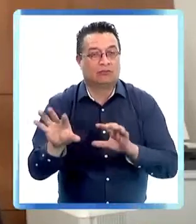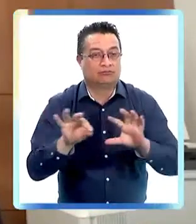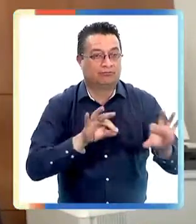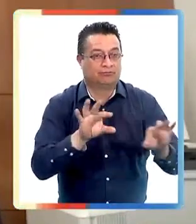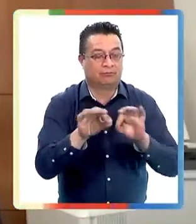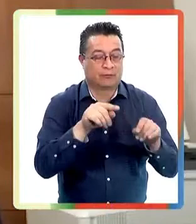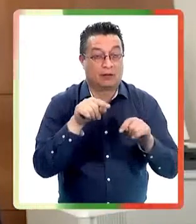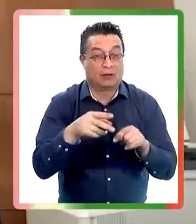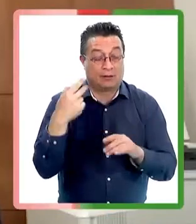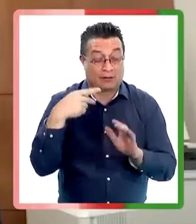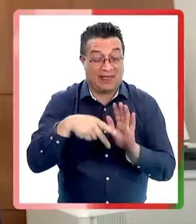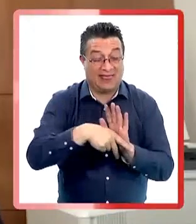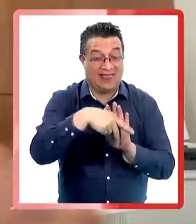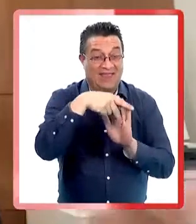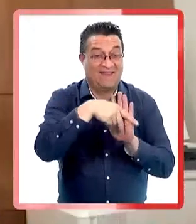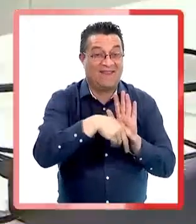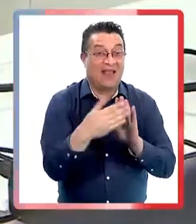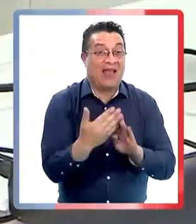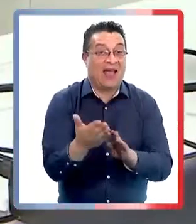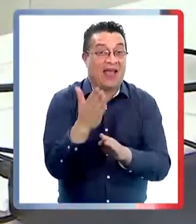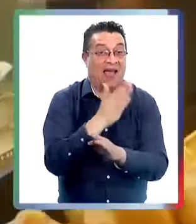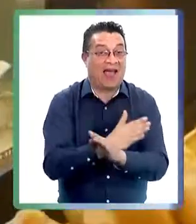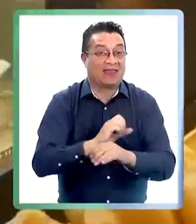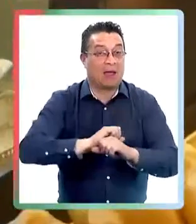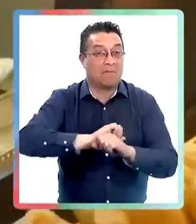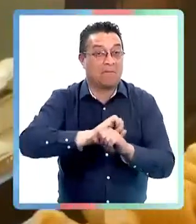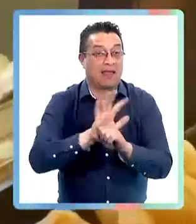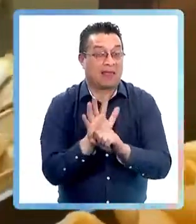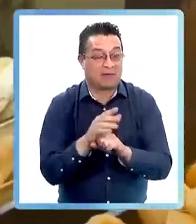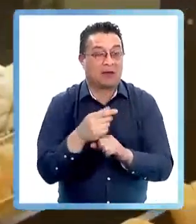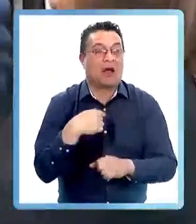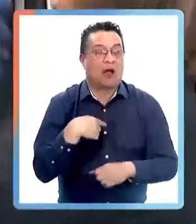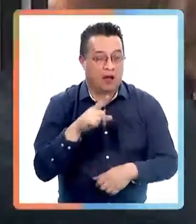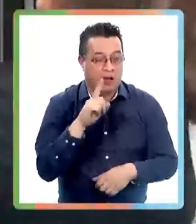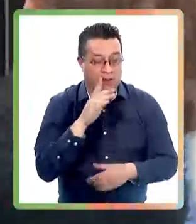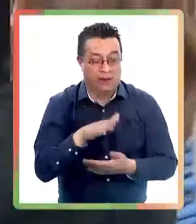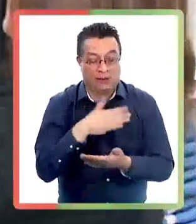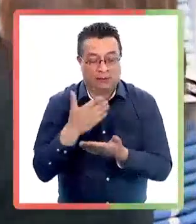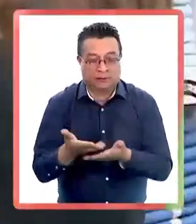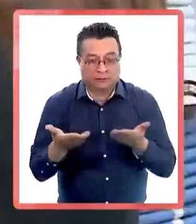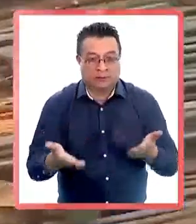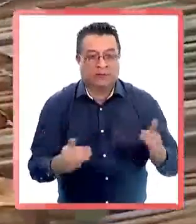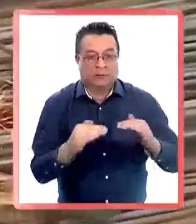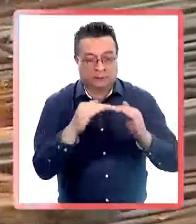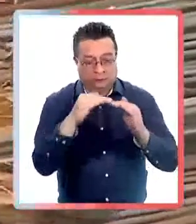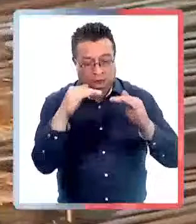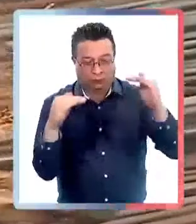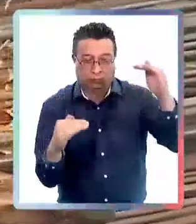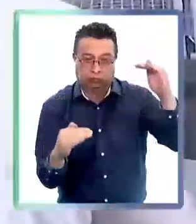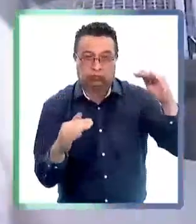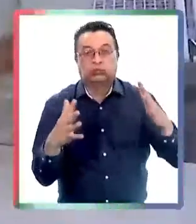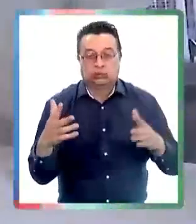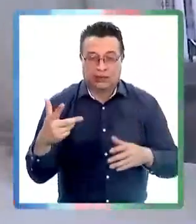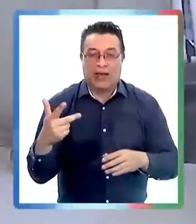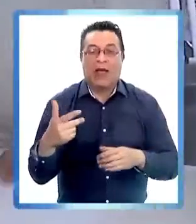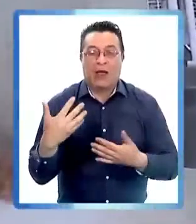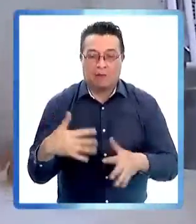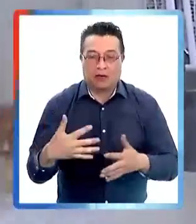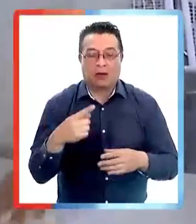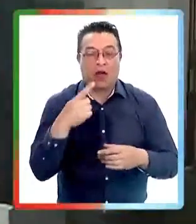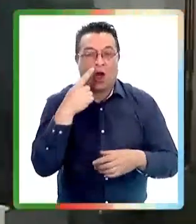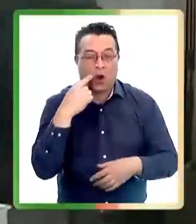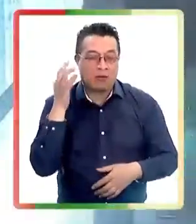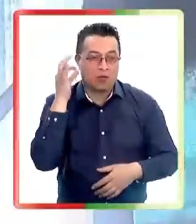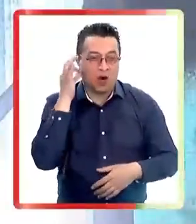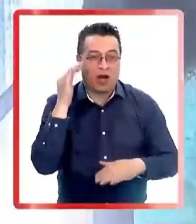Acordémonos que en los niveles anteriores a la pandemia teníamos y tenemos hasta ahora una brecha importante de participación laboral